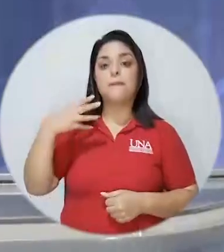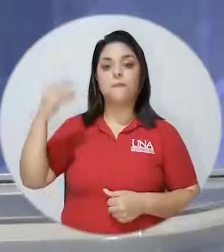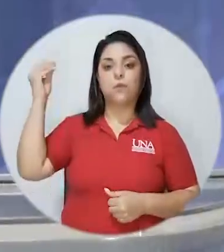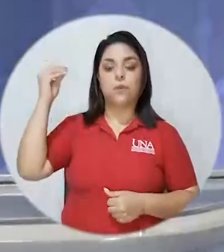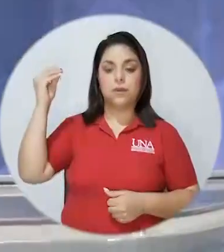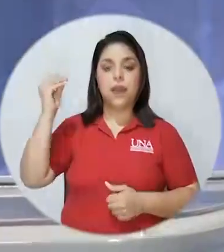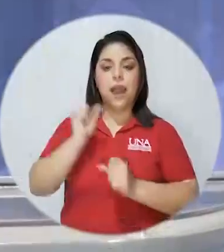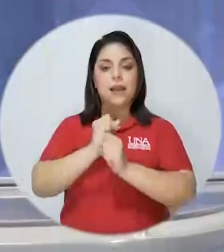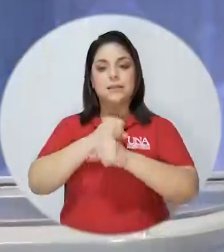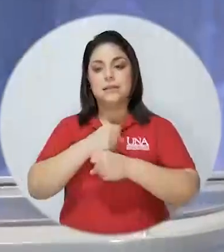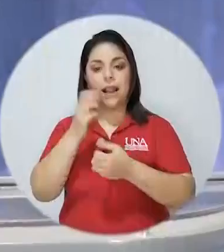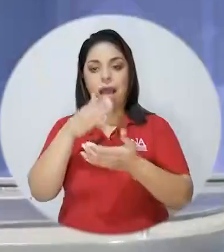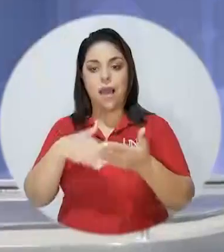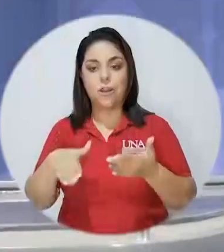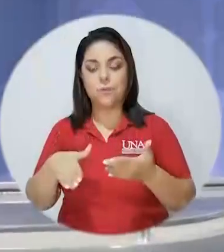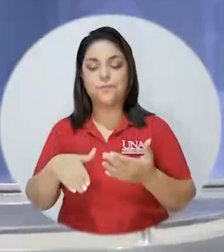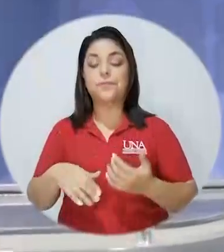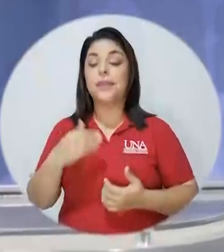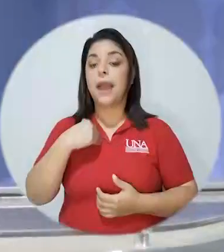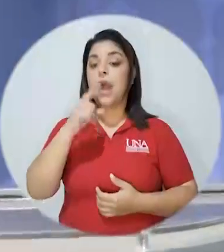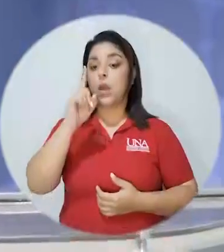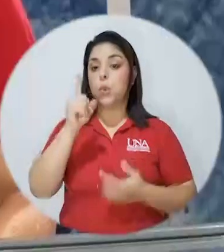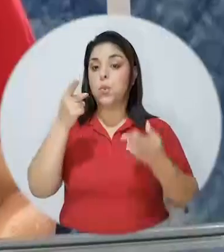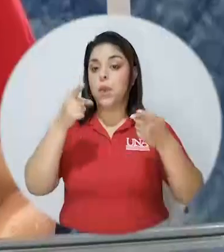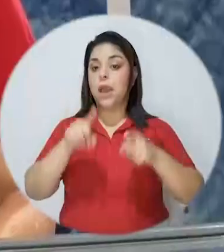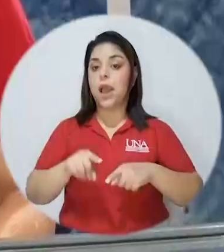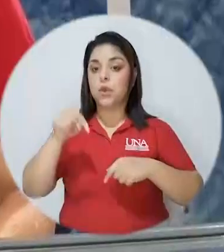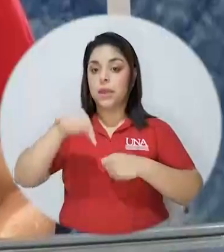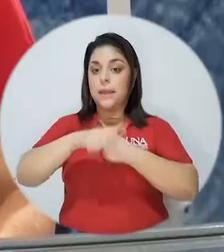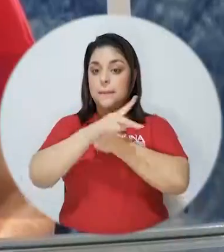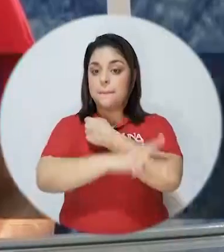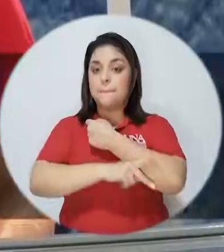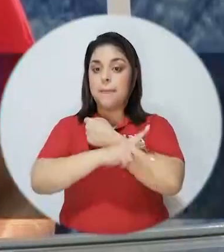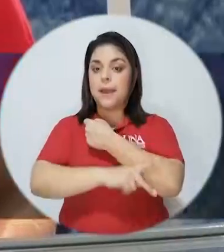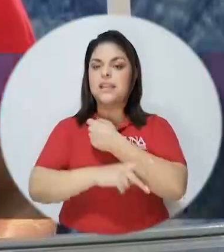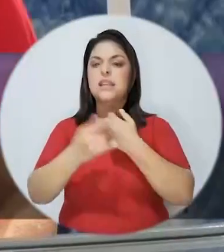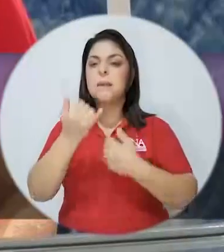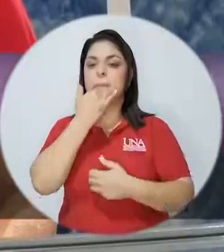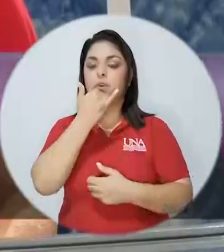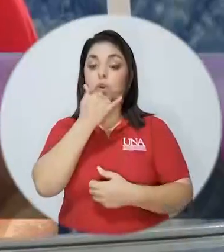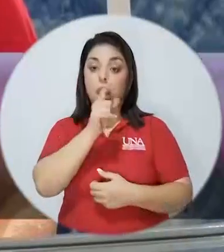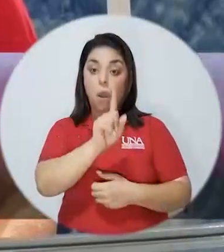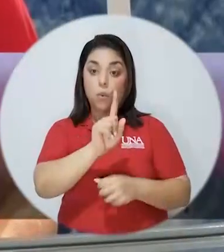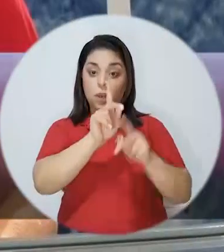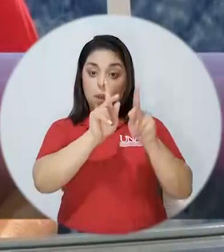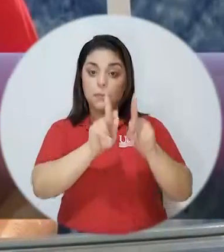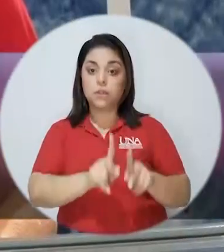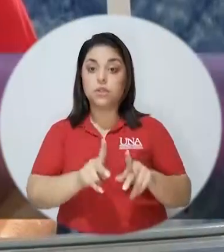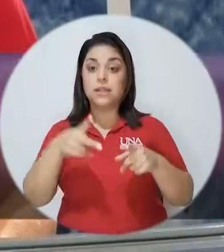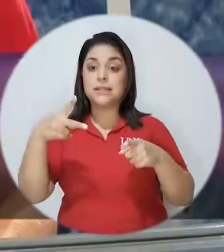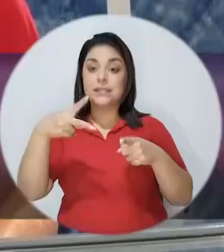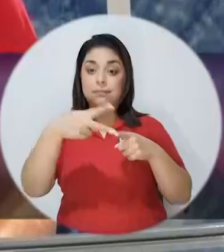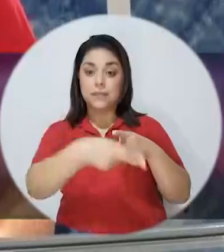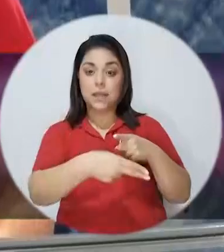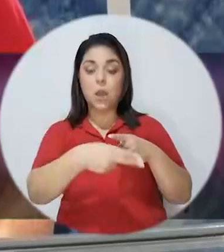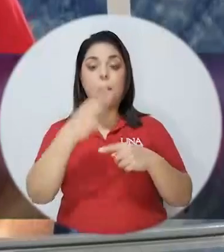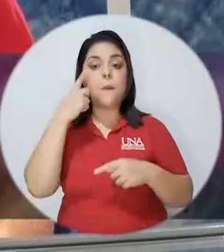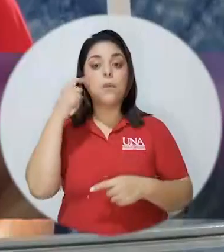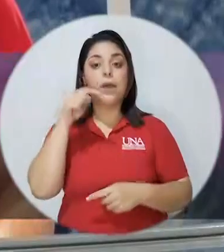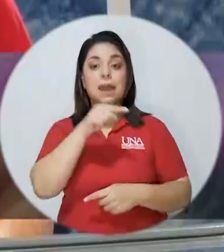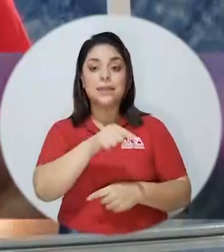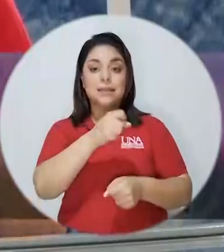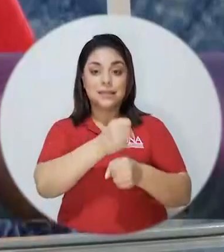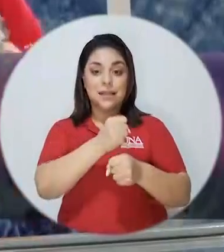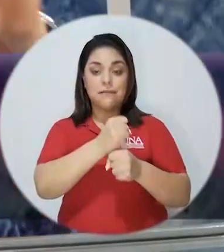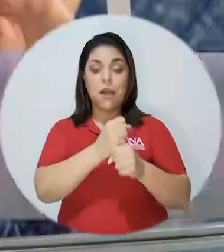haciendo eso. Porque hay un caso ya que se dio a nivel país, que a una persona la despidieron porque estando en